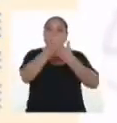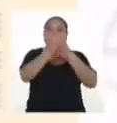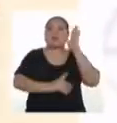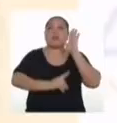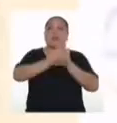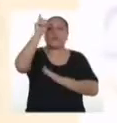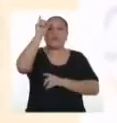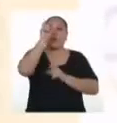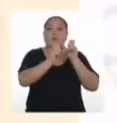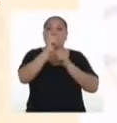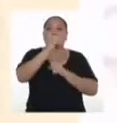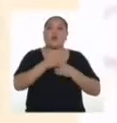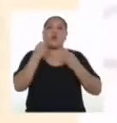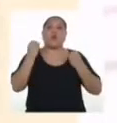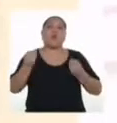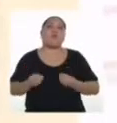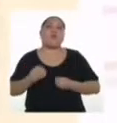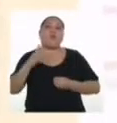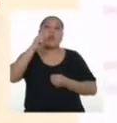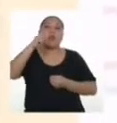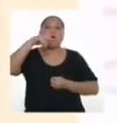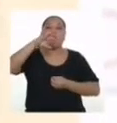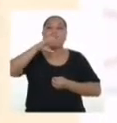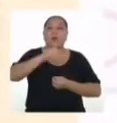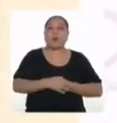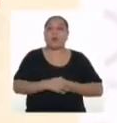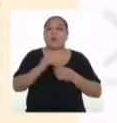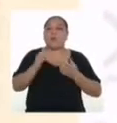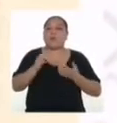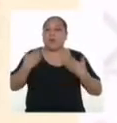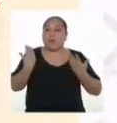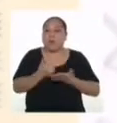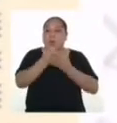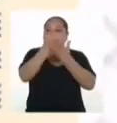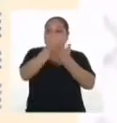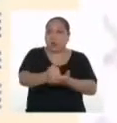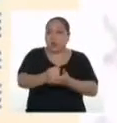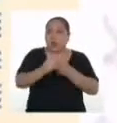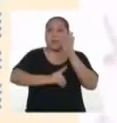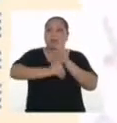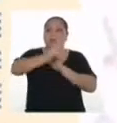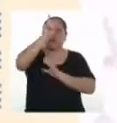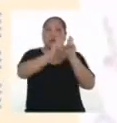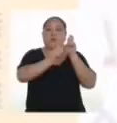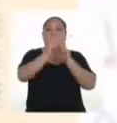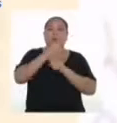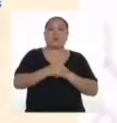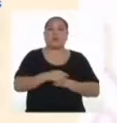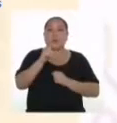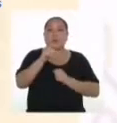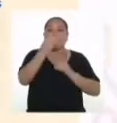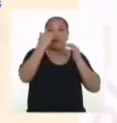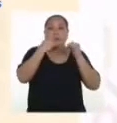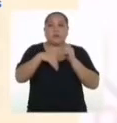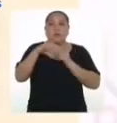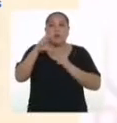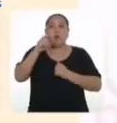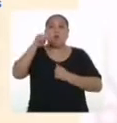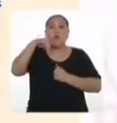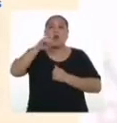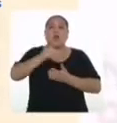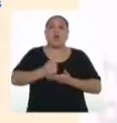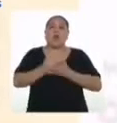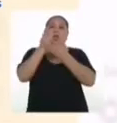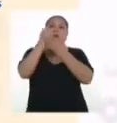título es ¿Cómo la cuenca puede servir para el desarrollo humano? Y el subtítulo del texto seleccionado es La cuenca y